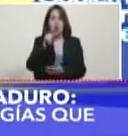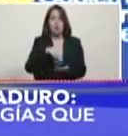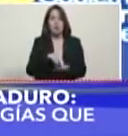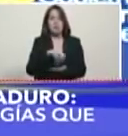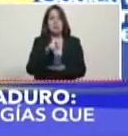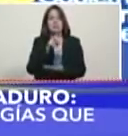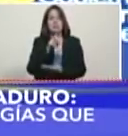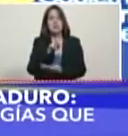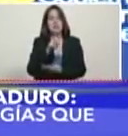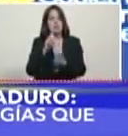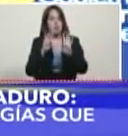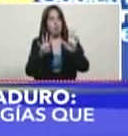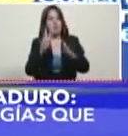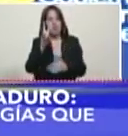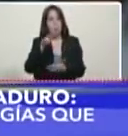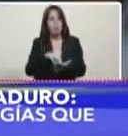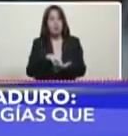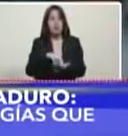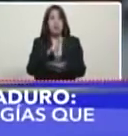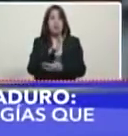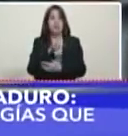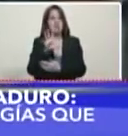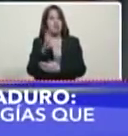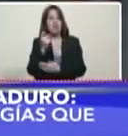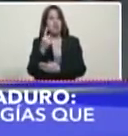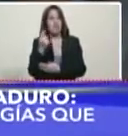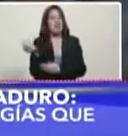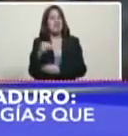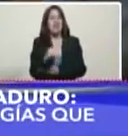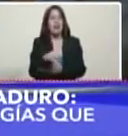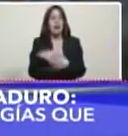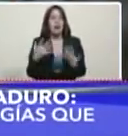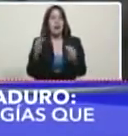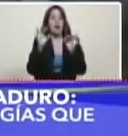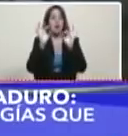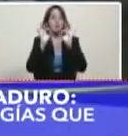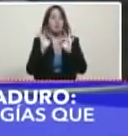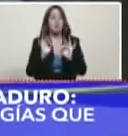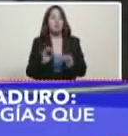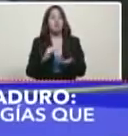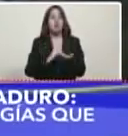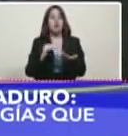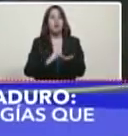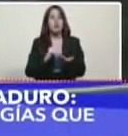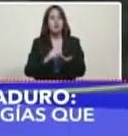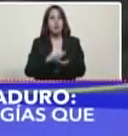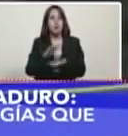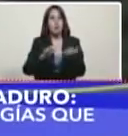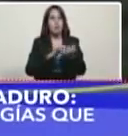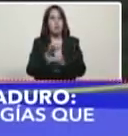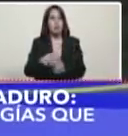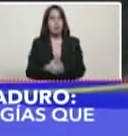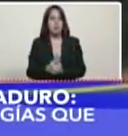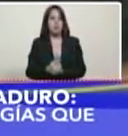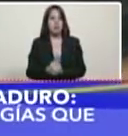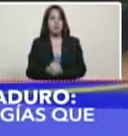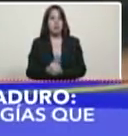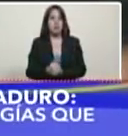2019-2025. Ahora nos hace falta ir a lo puntual, a la solución de los problemas,